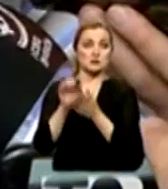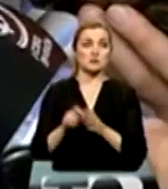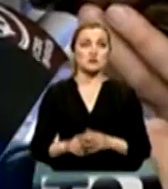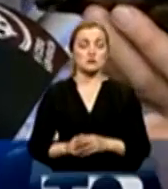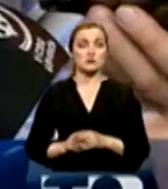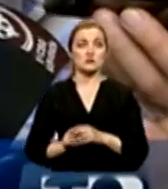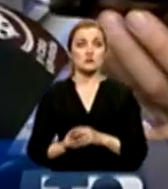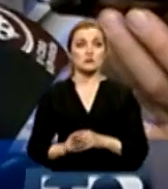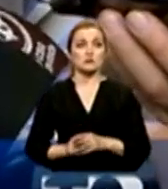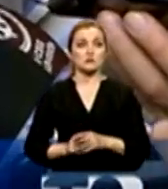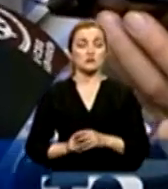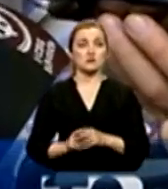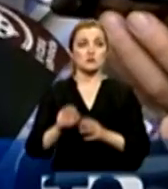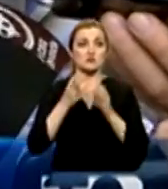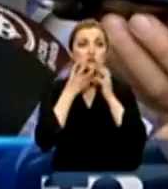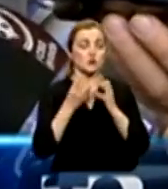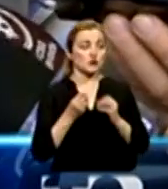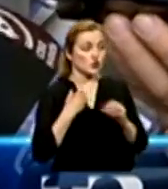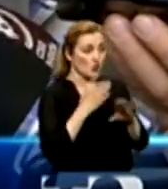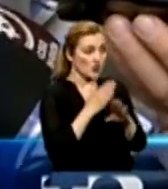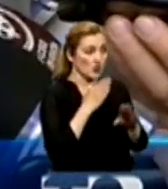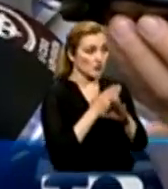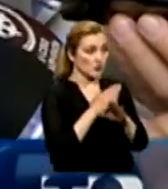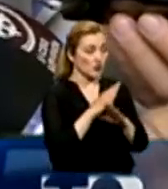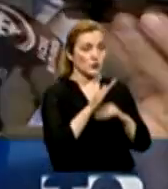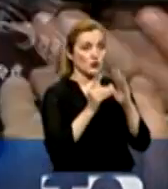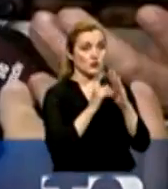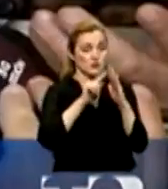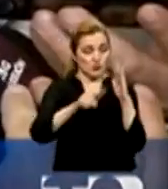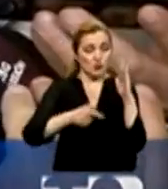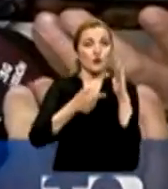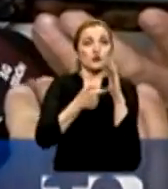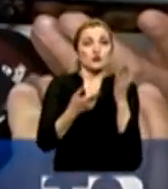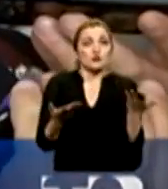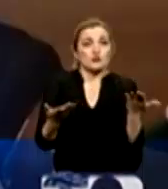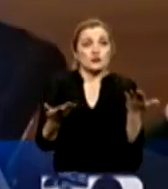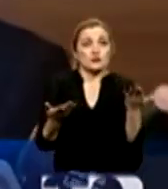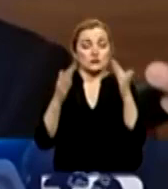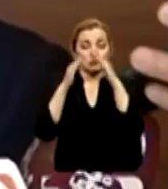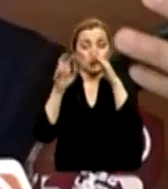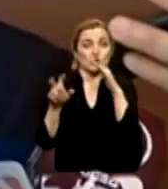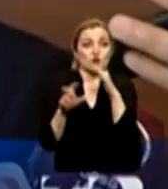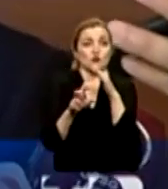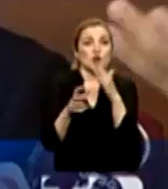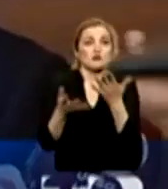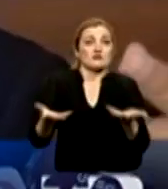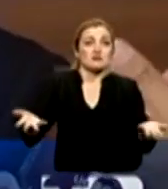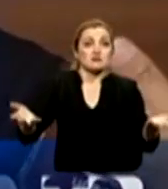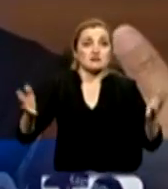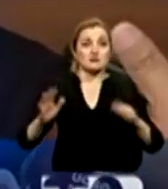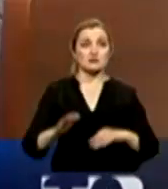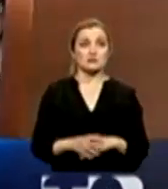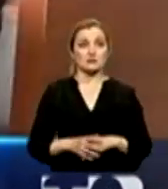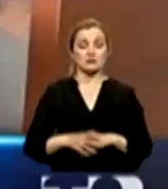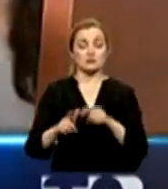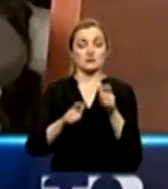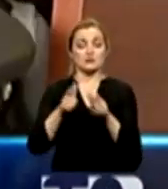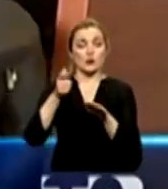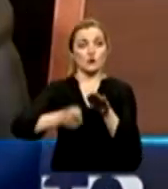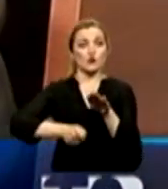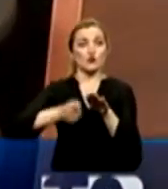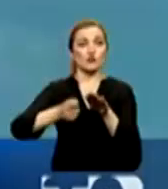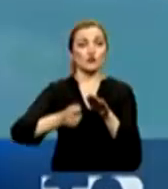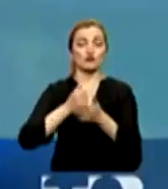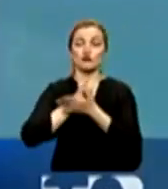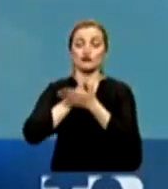yo hablo, esto transgrede el protocolo. Obvio. Da por terminado el asilo. Para otros defensores, esta audiencia representa una